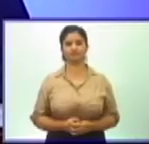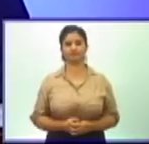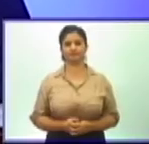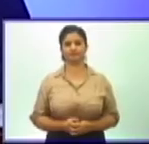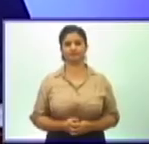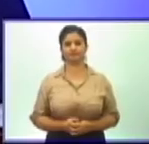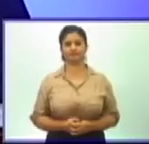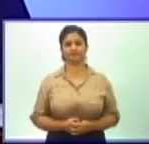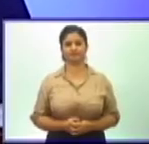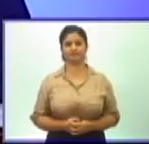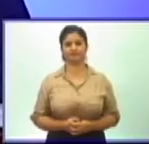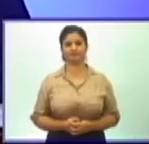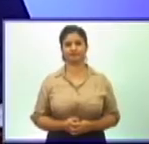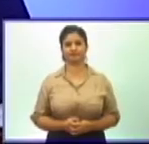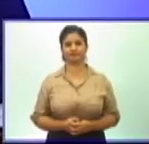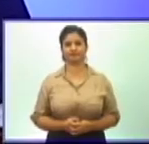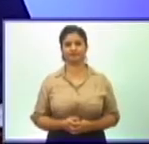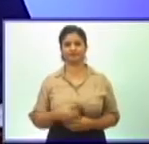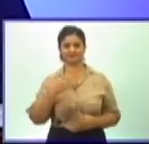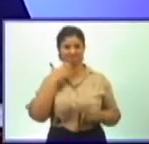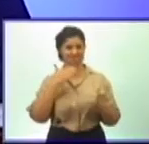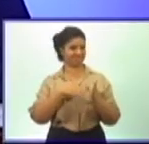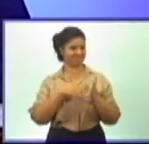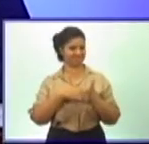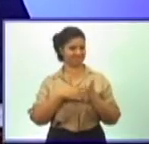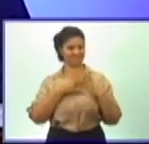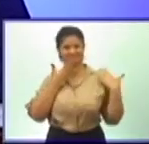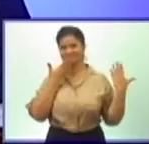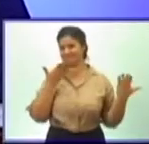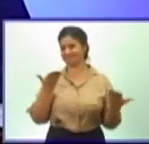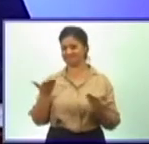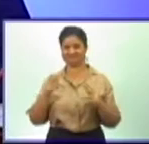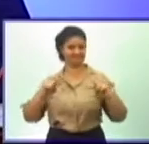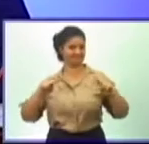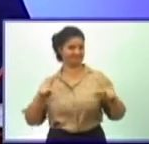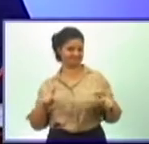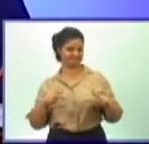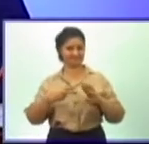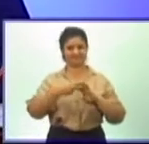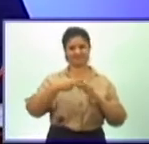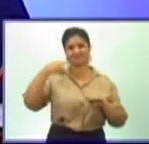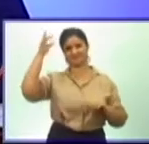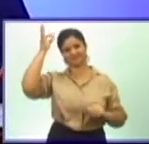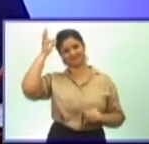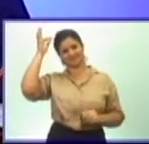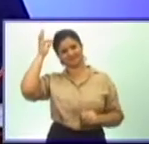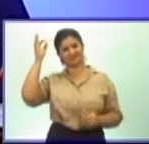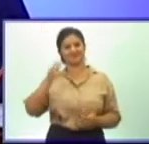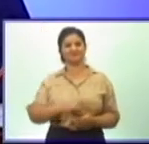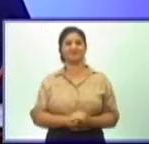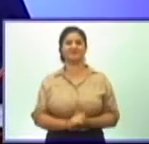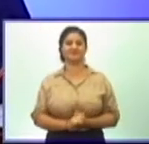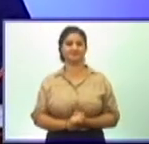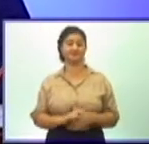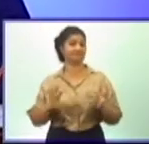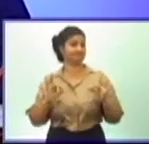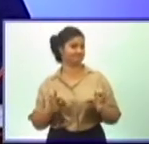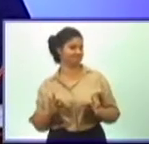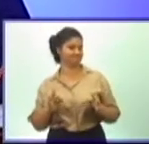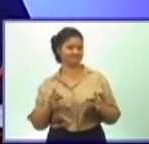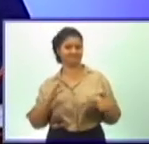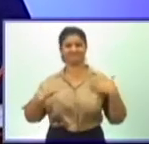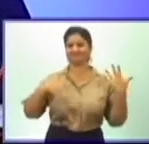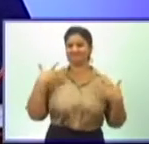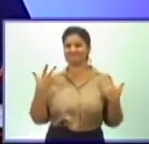cordial saludo. Bienvenidos nuevamente a este encuentro con el español y la literatura. Siempre feliz de volvernos a